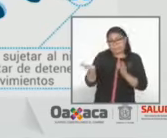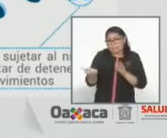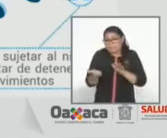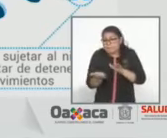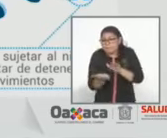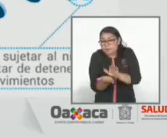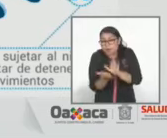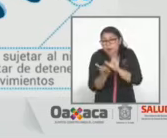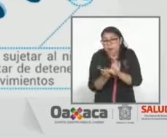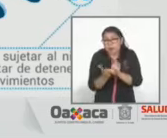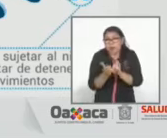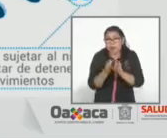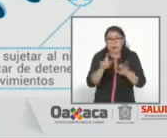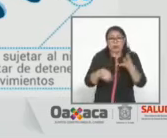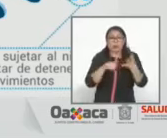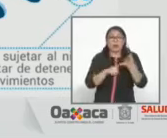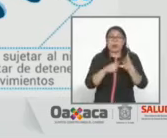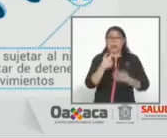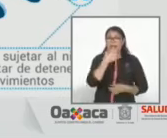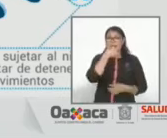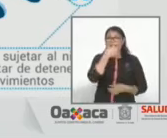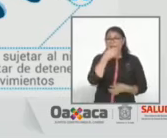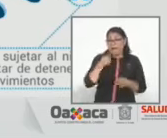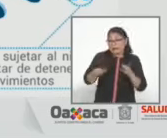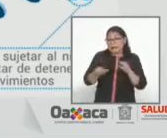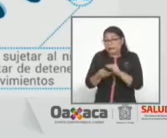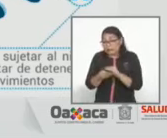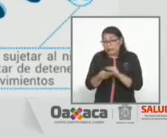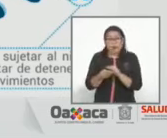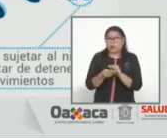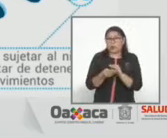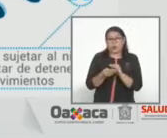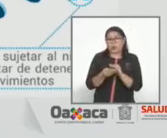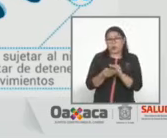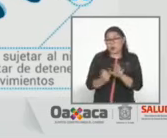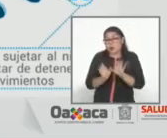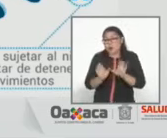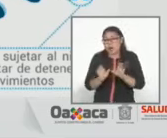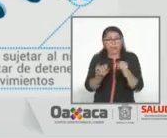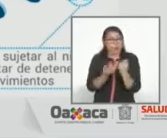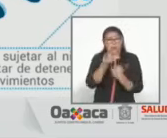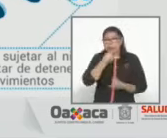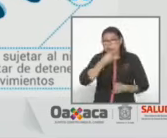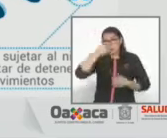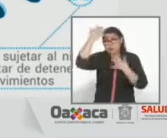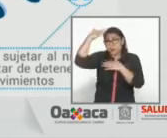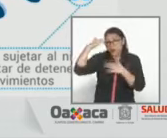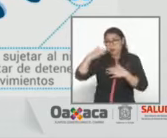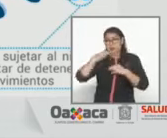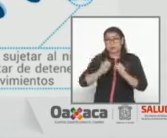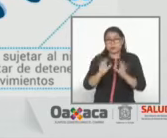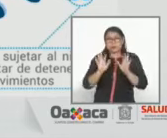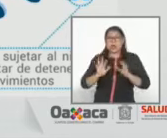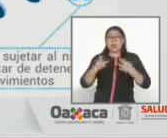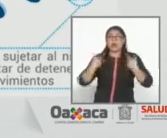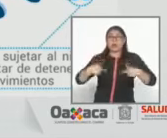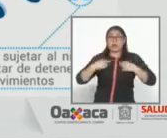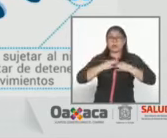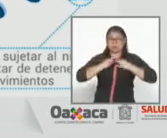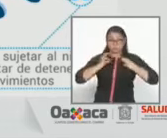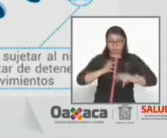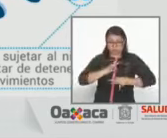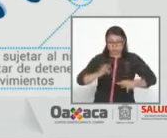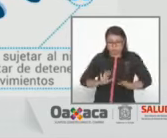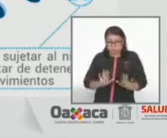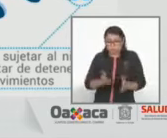boca. Esto está contraindicado en todas las personas, niños, adultos, a cualquier edad. Aflojarle la ropa y ponerlo